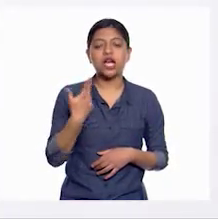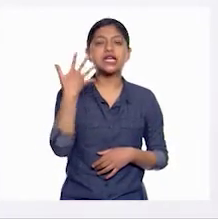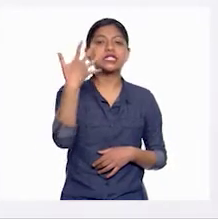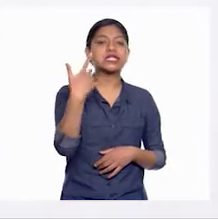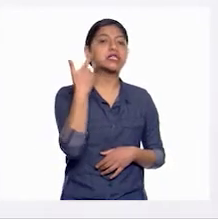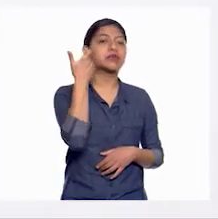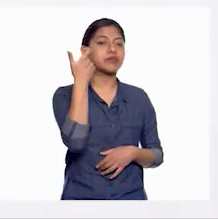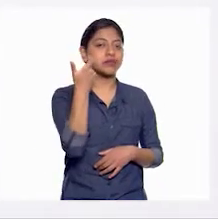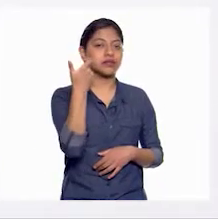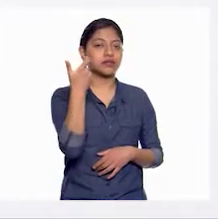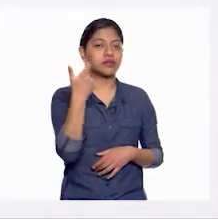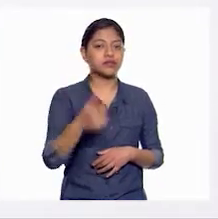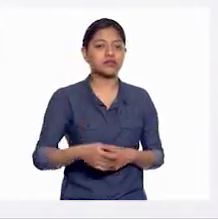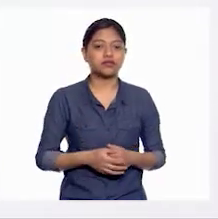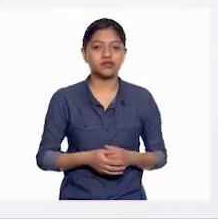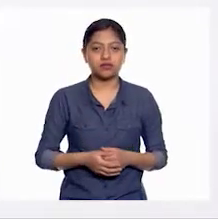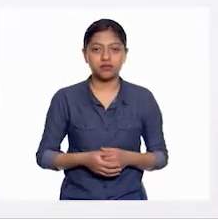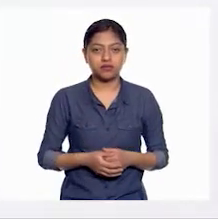5 pesos.